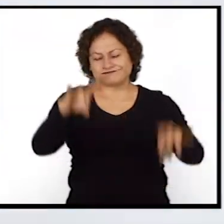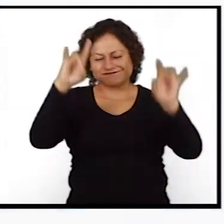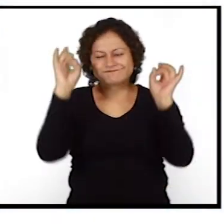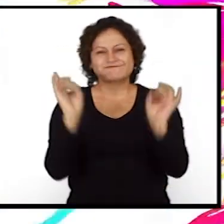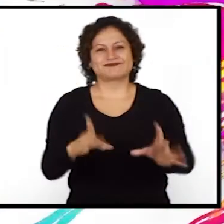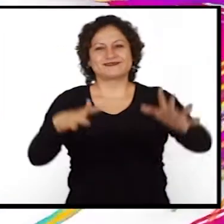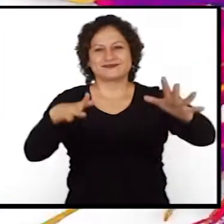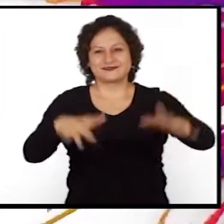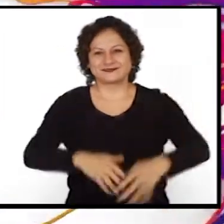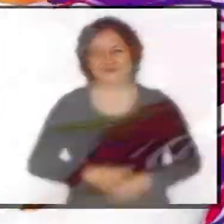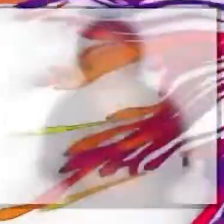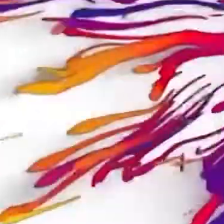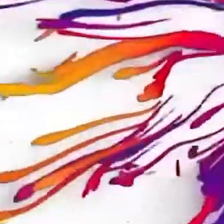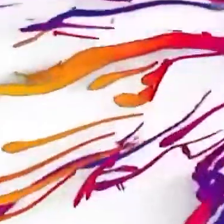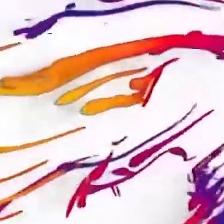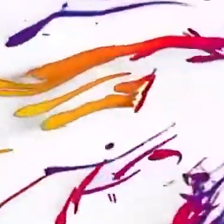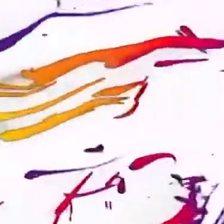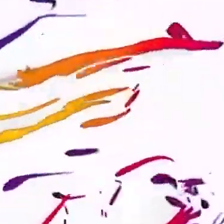Mágico.